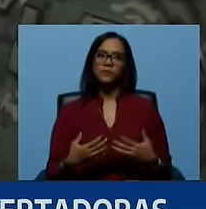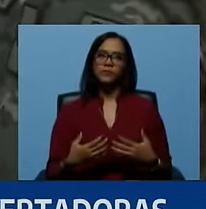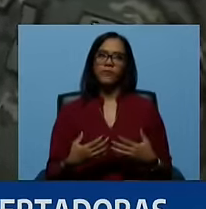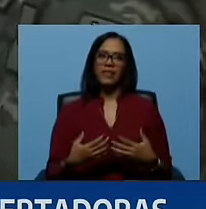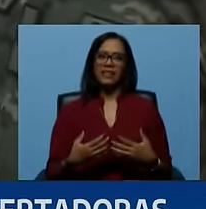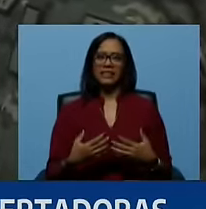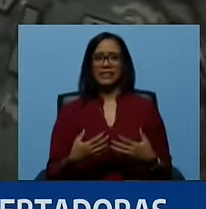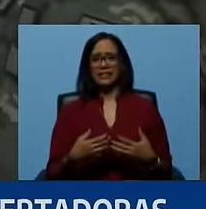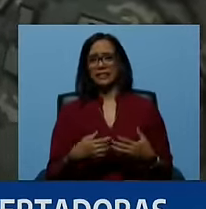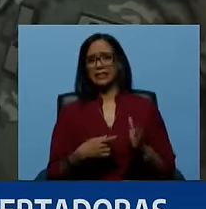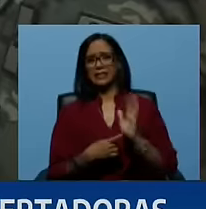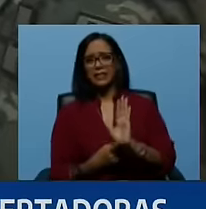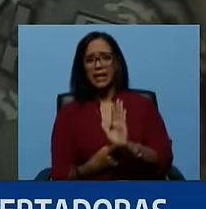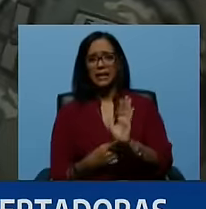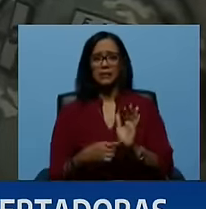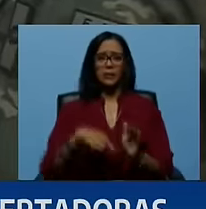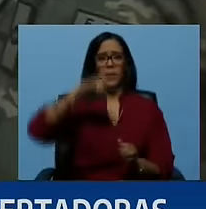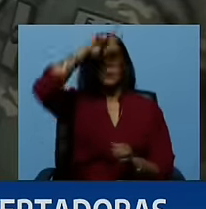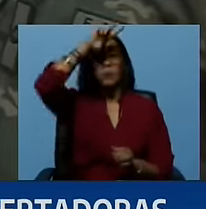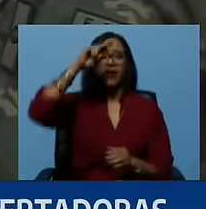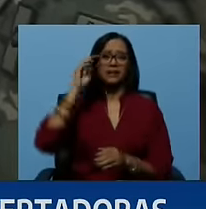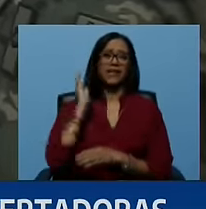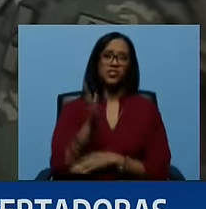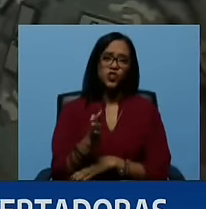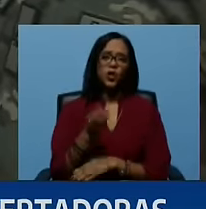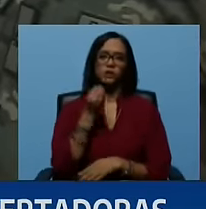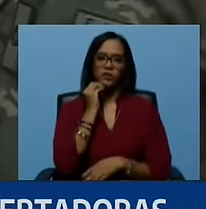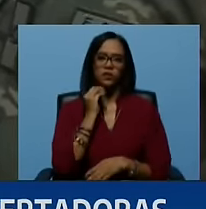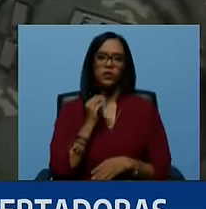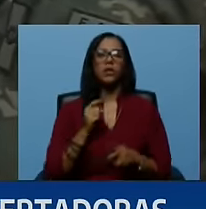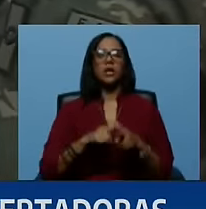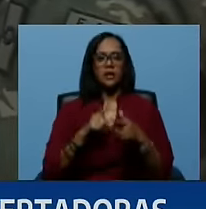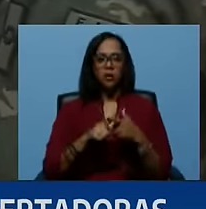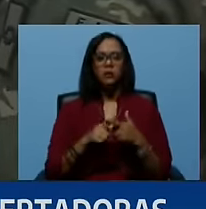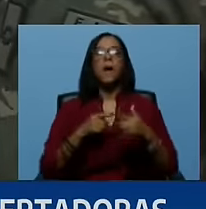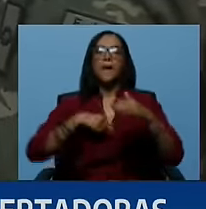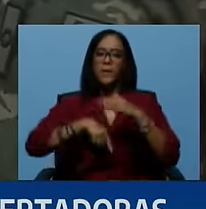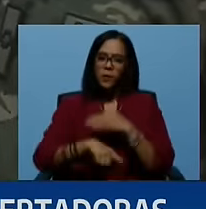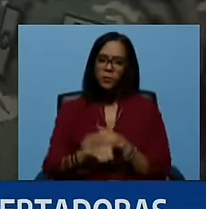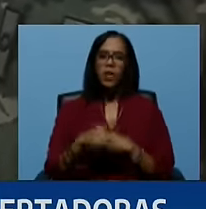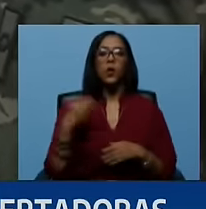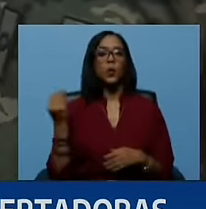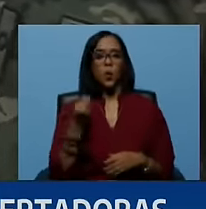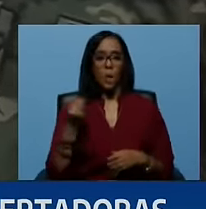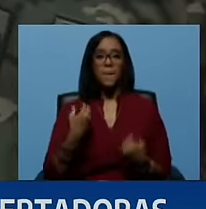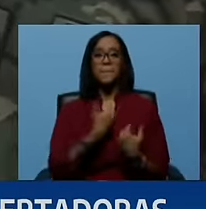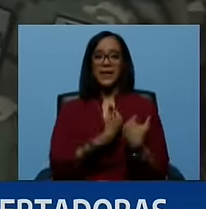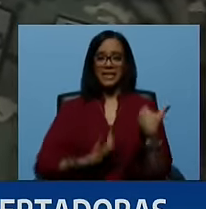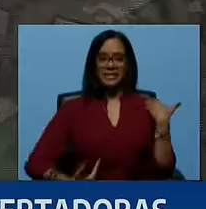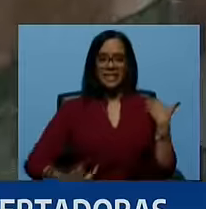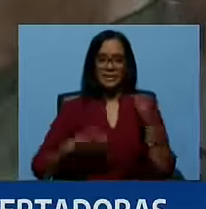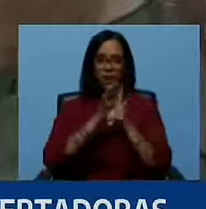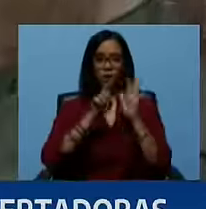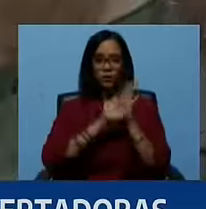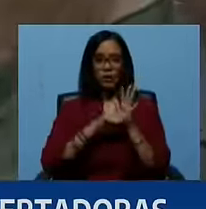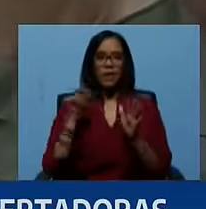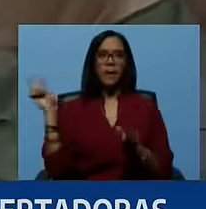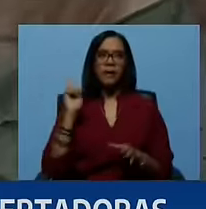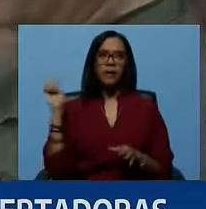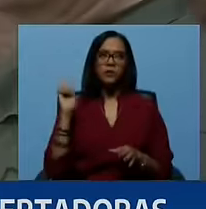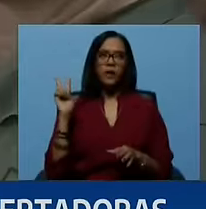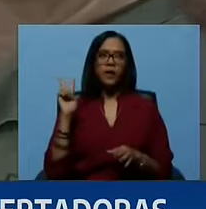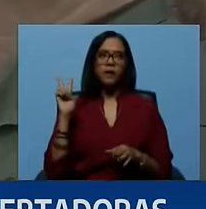ridículas sanciones muchachos por eso procedo como presidente constitucional de la República bolivariana